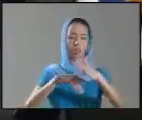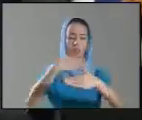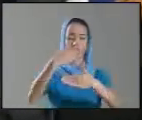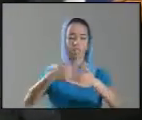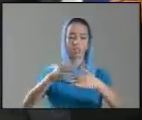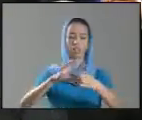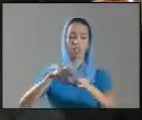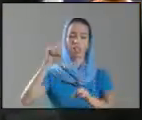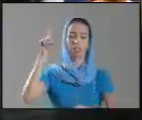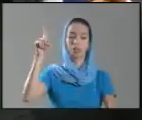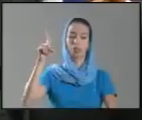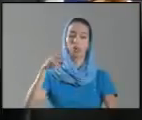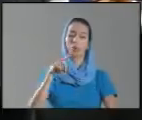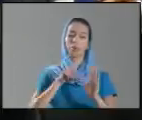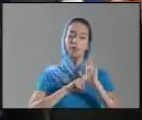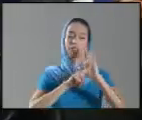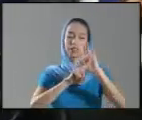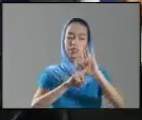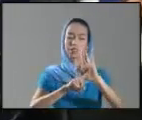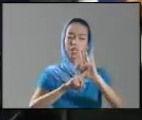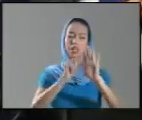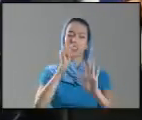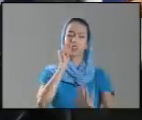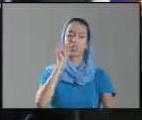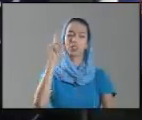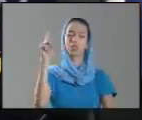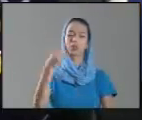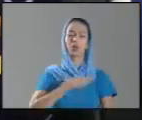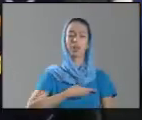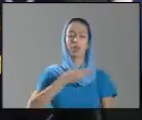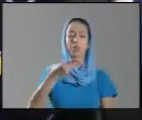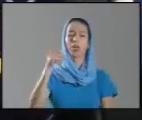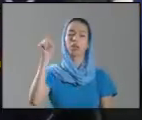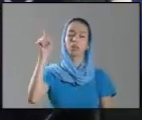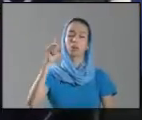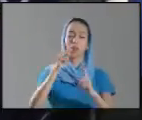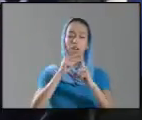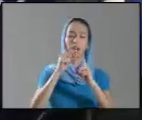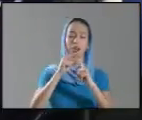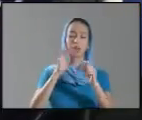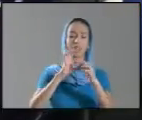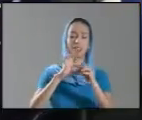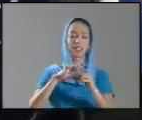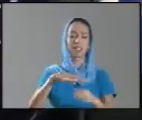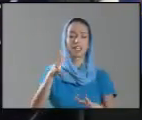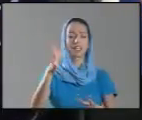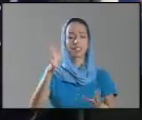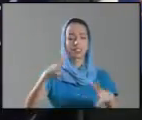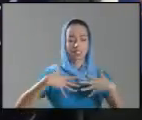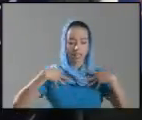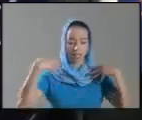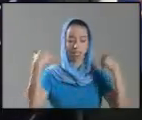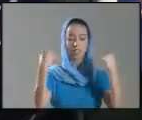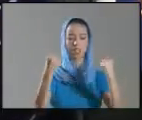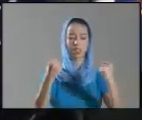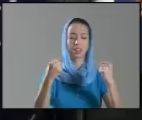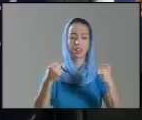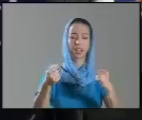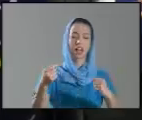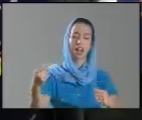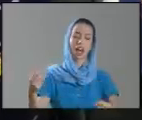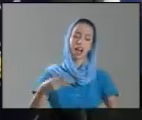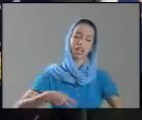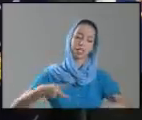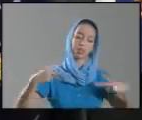las necesidades, oh Padre, que nuestros hermanos han presentado delante de tu presencia.